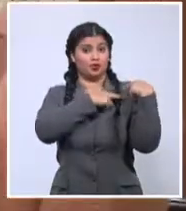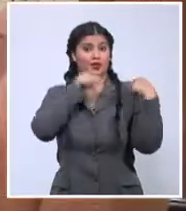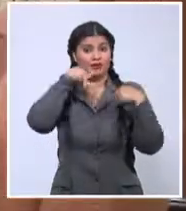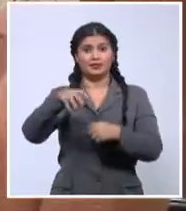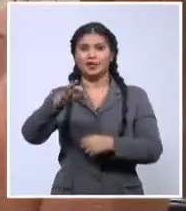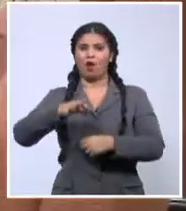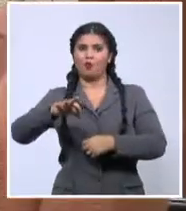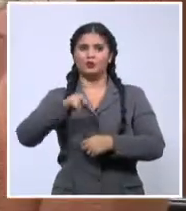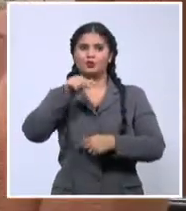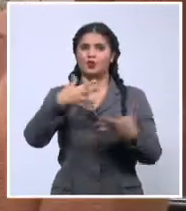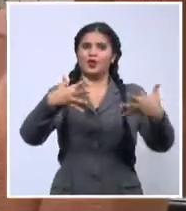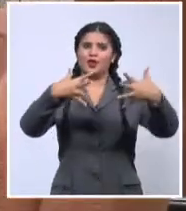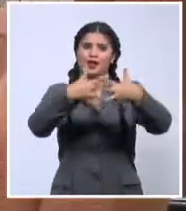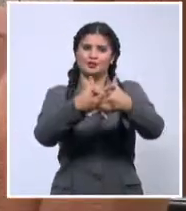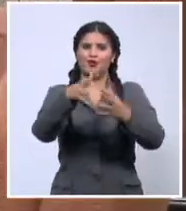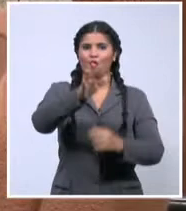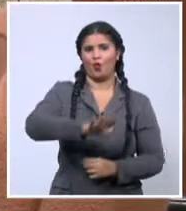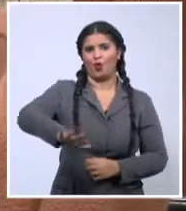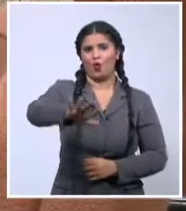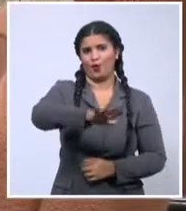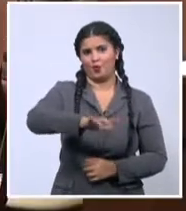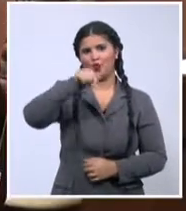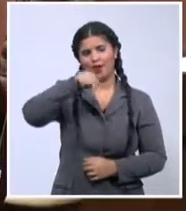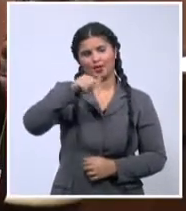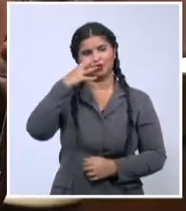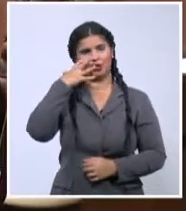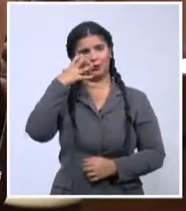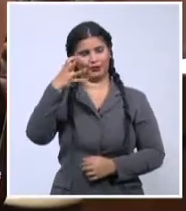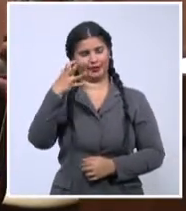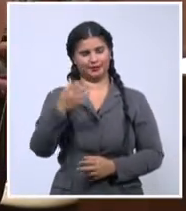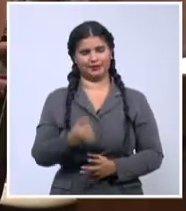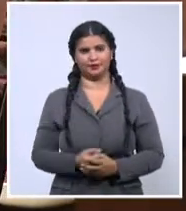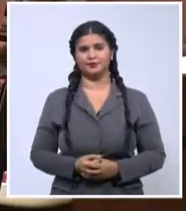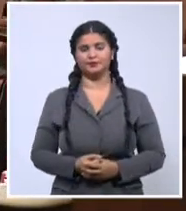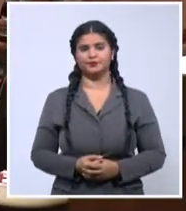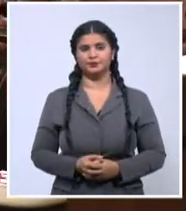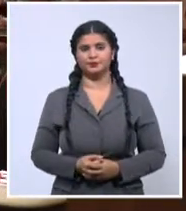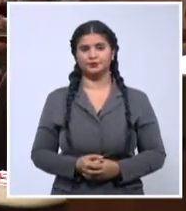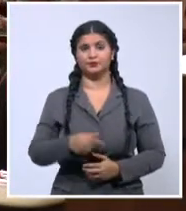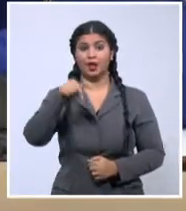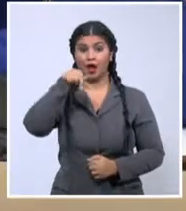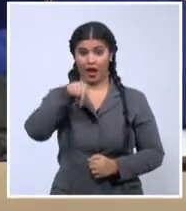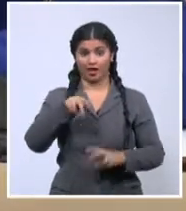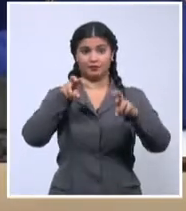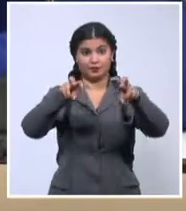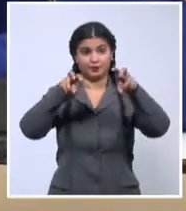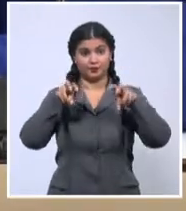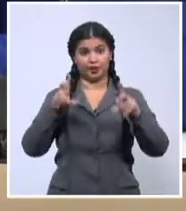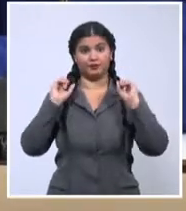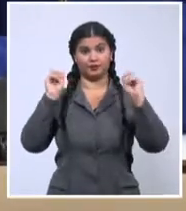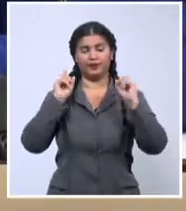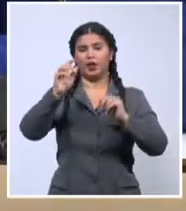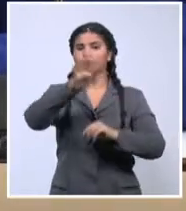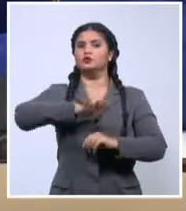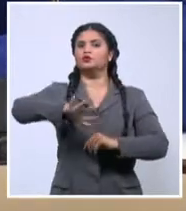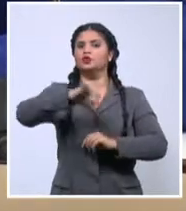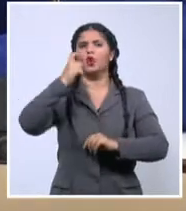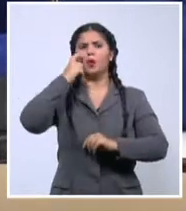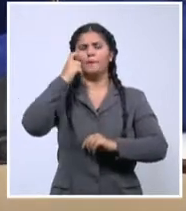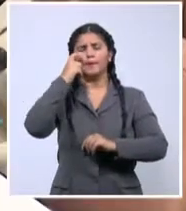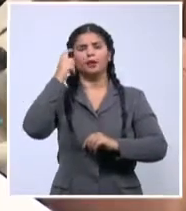cuánto puede el pueblo participar en el gobierno de cada territorio. Durante la sesión vespertina, los diputados analizarán los resultados de la